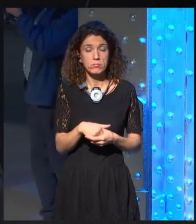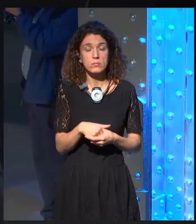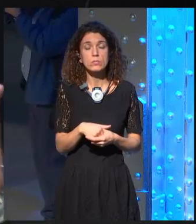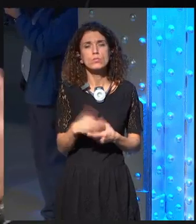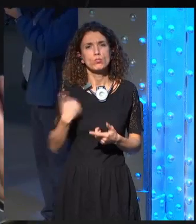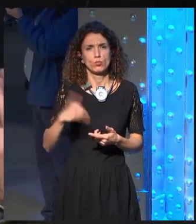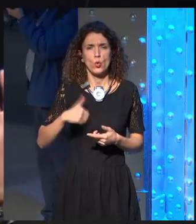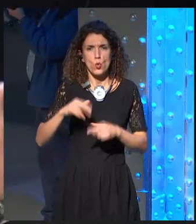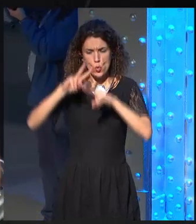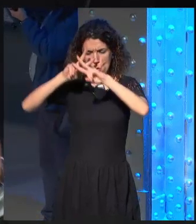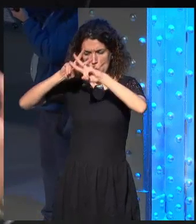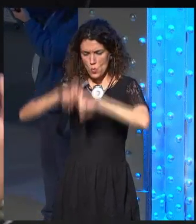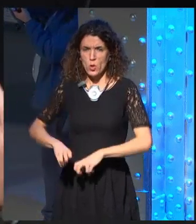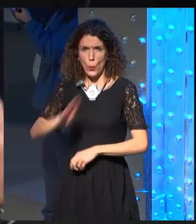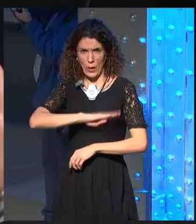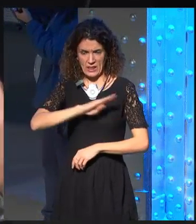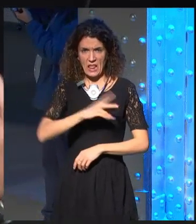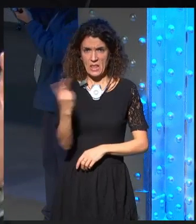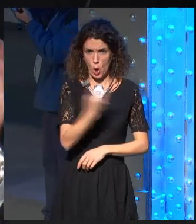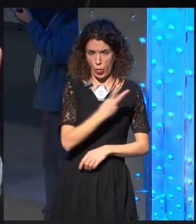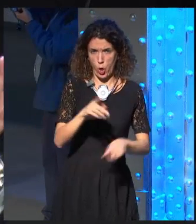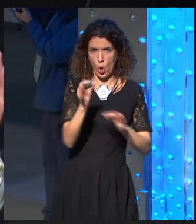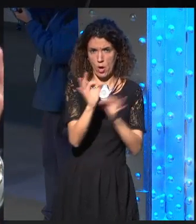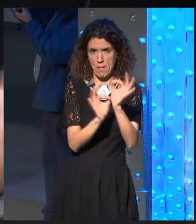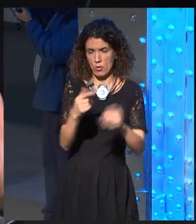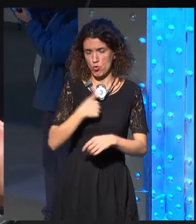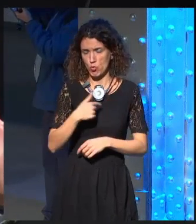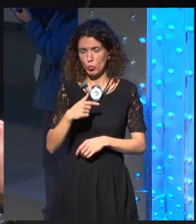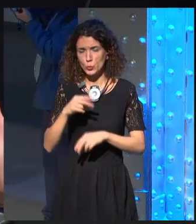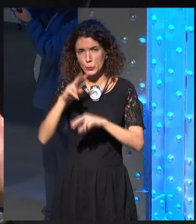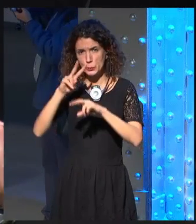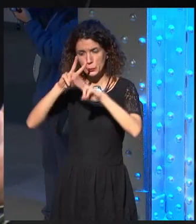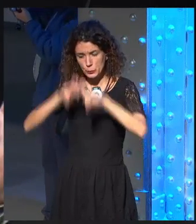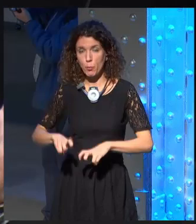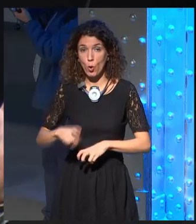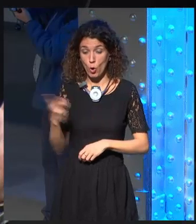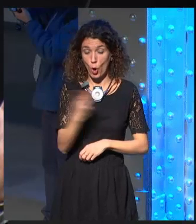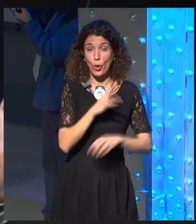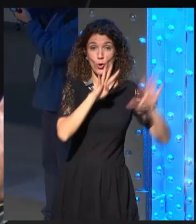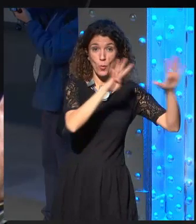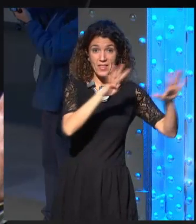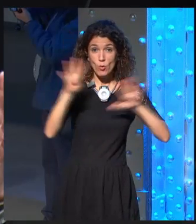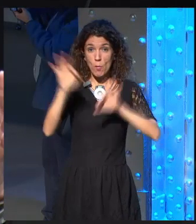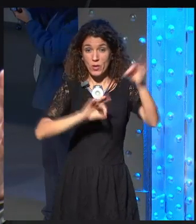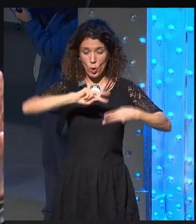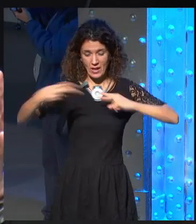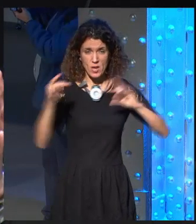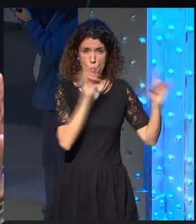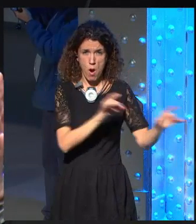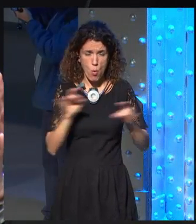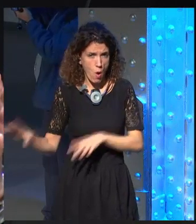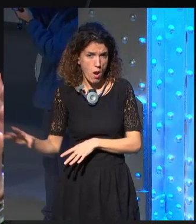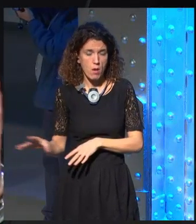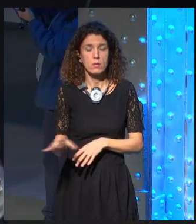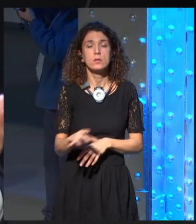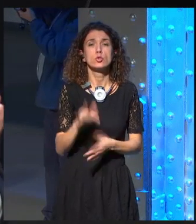Bueno, hicimos muchísima investigación, mi hermano y yo, porque somos un 99% genéticamente iguales, sí.